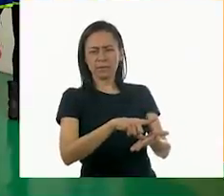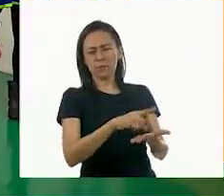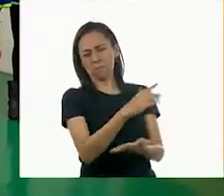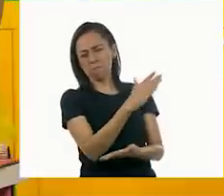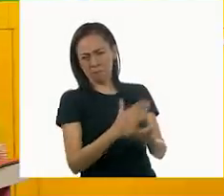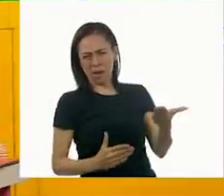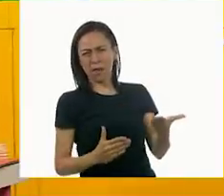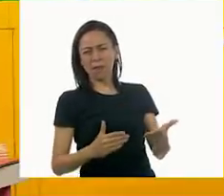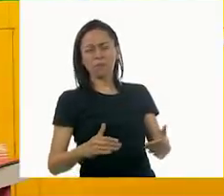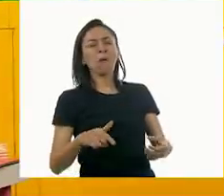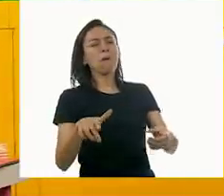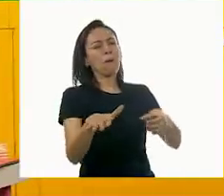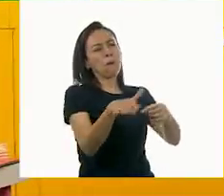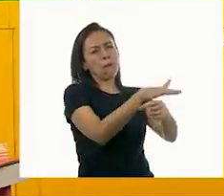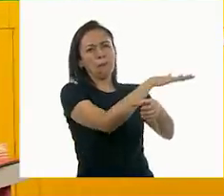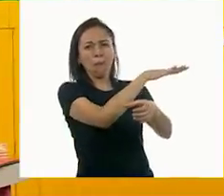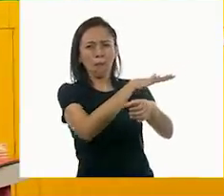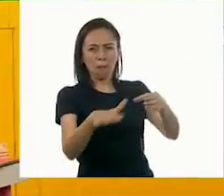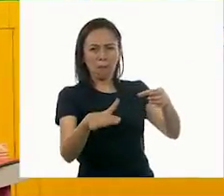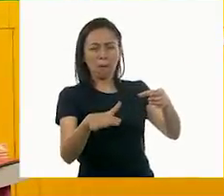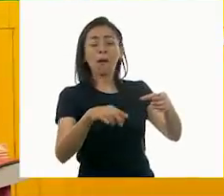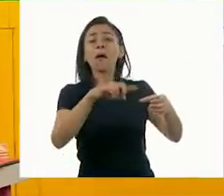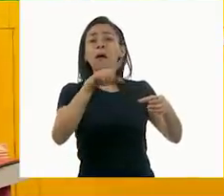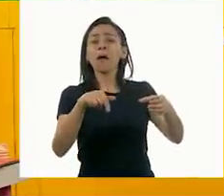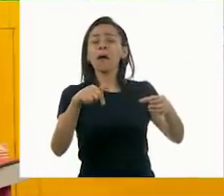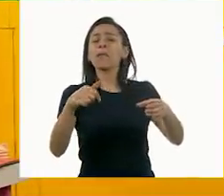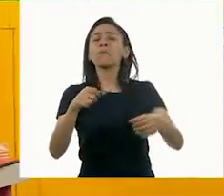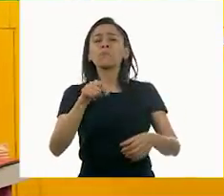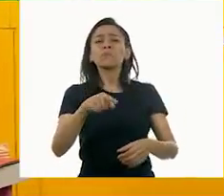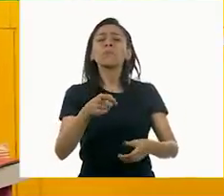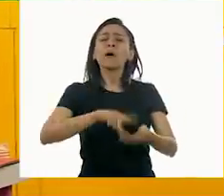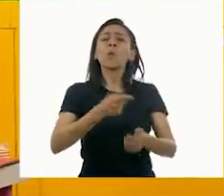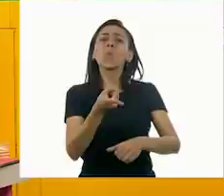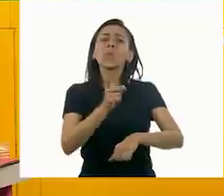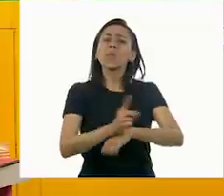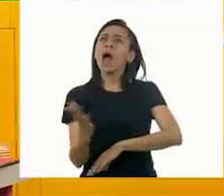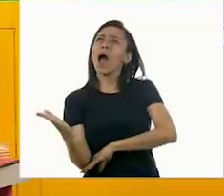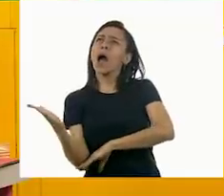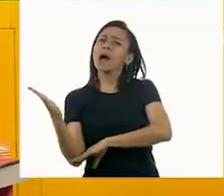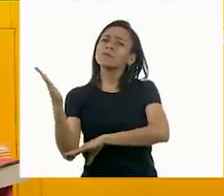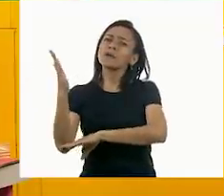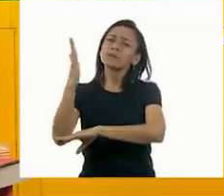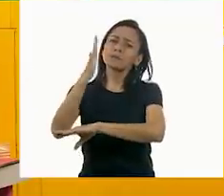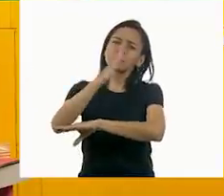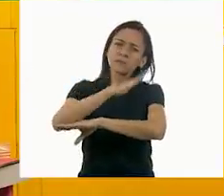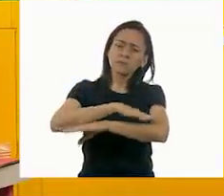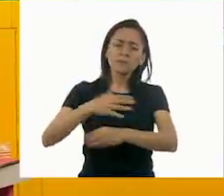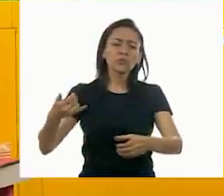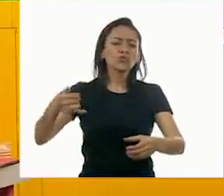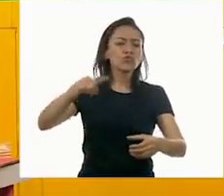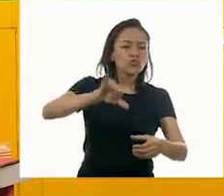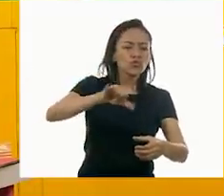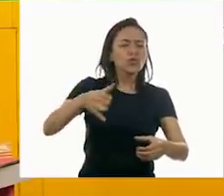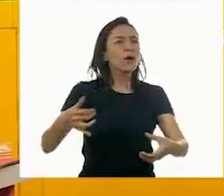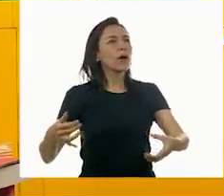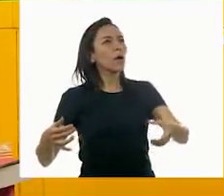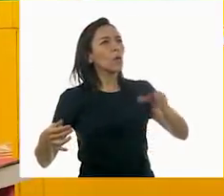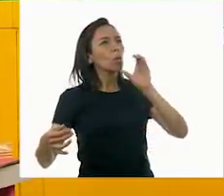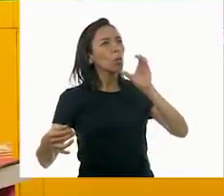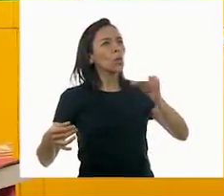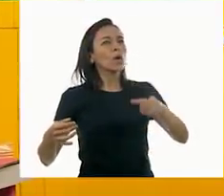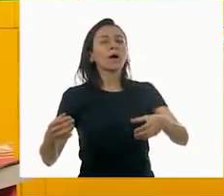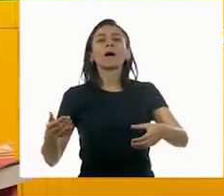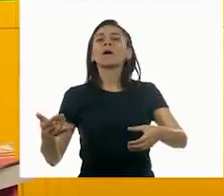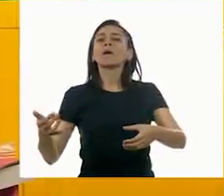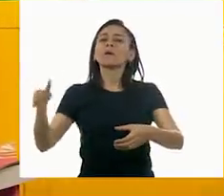día asegurarte que has consumido la cantidad de agua que tu cuerpo requiere. Esta es una muy